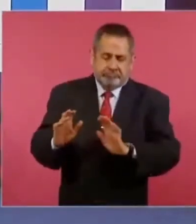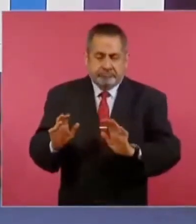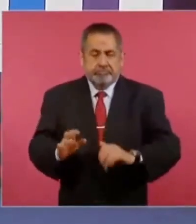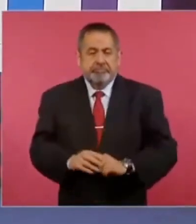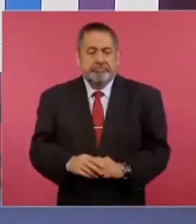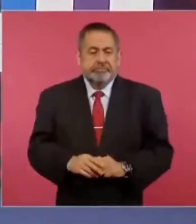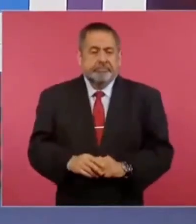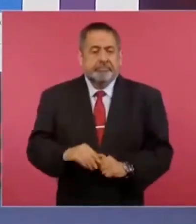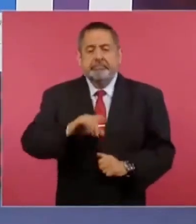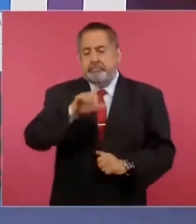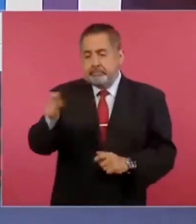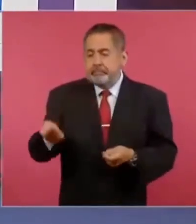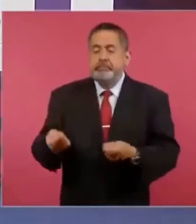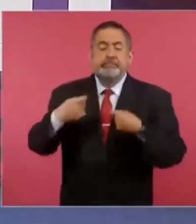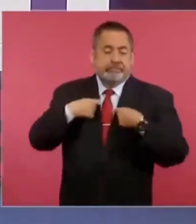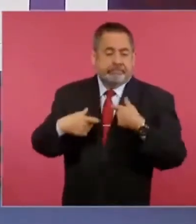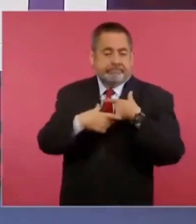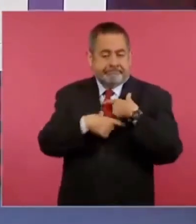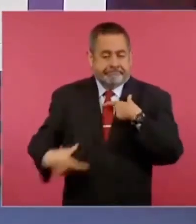Llegamos nosotros